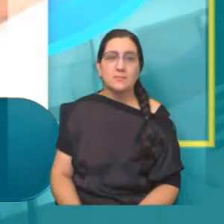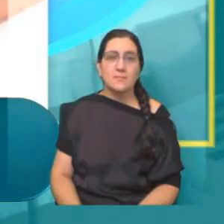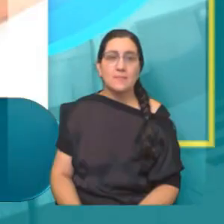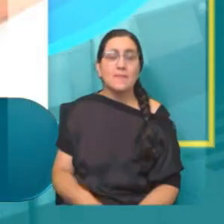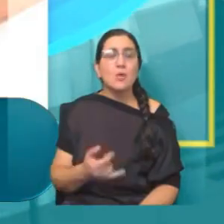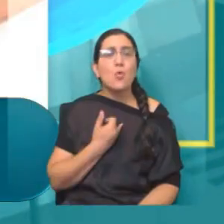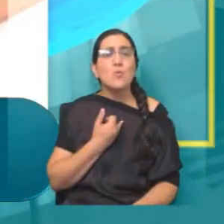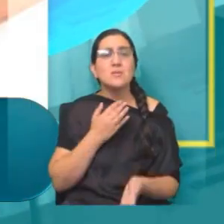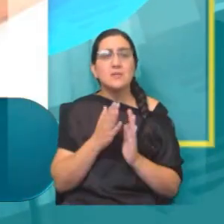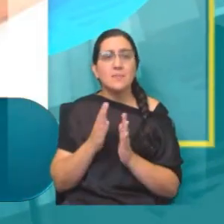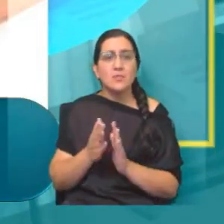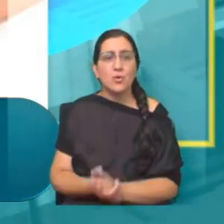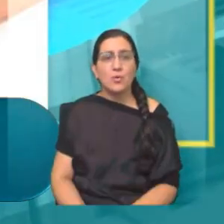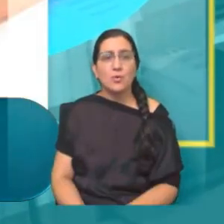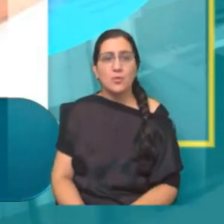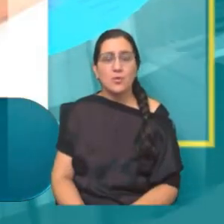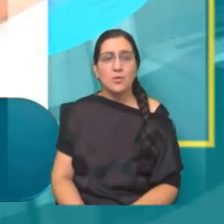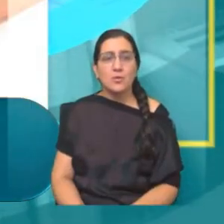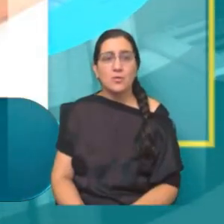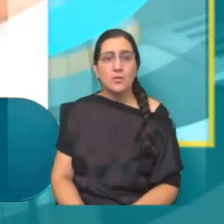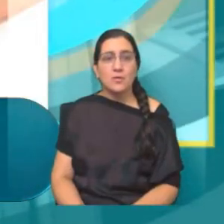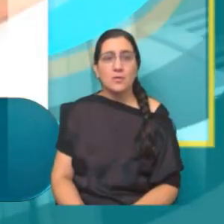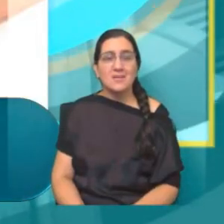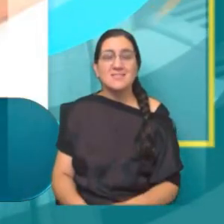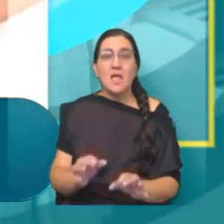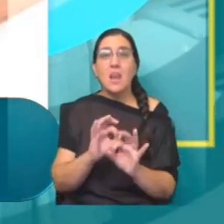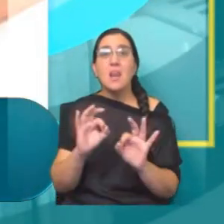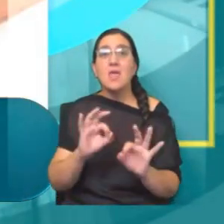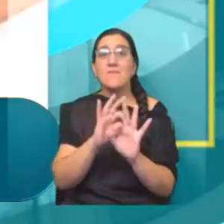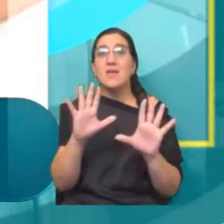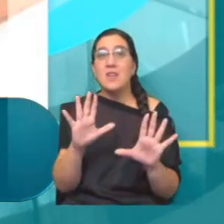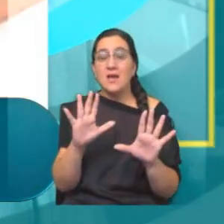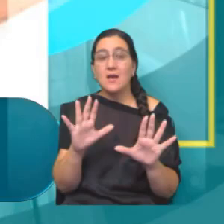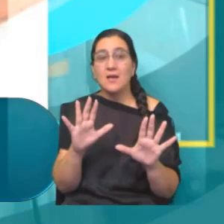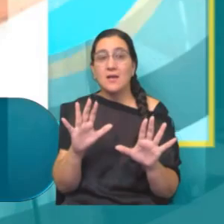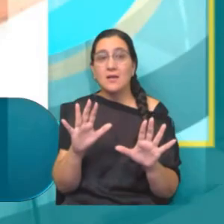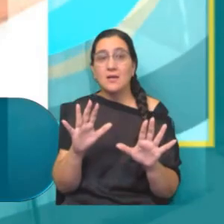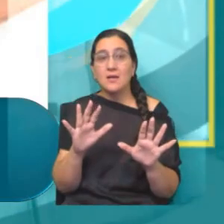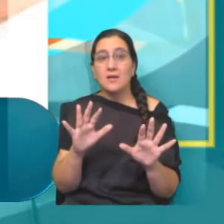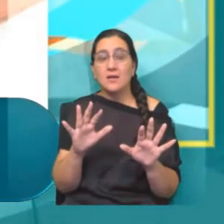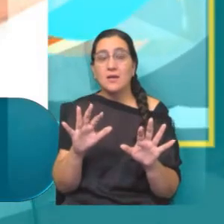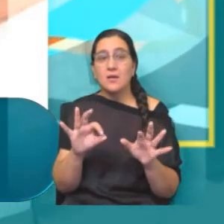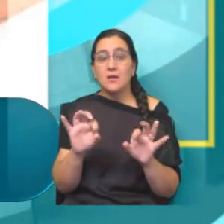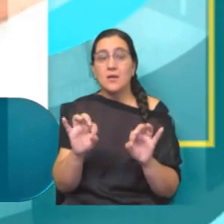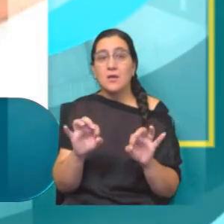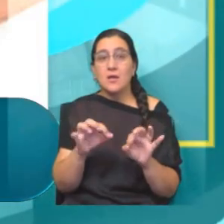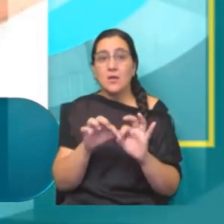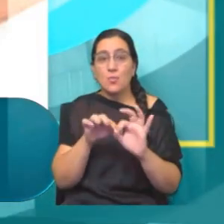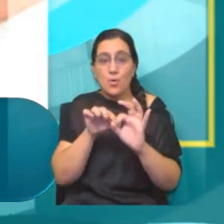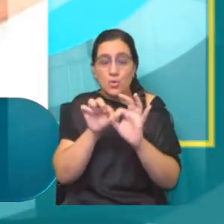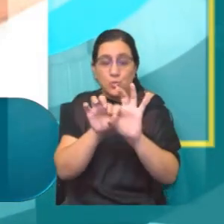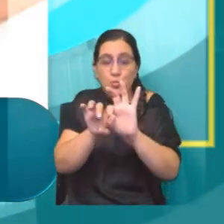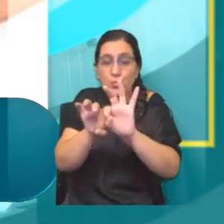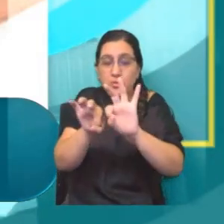trata eso? Se hace una desimbricación, es decir, se libera el espacio donde se está trancando la polea.